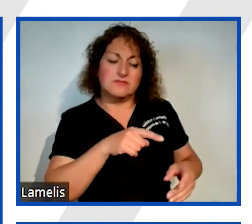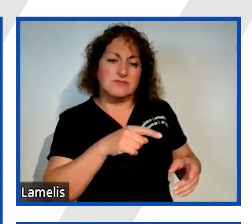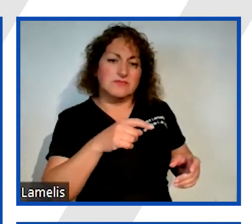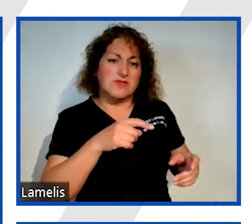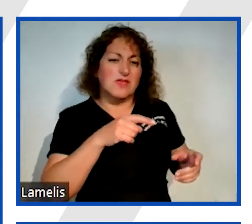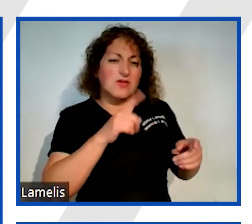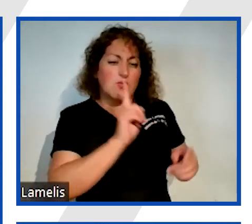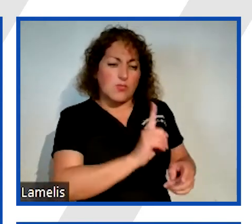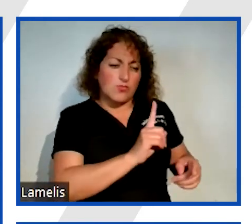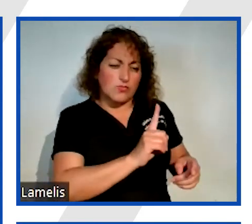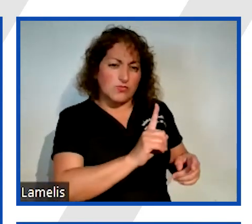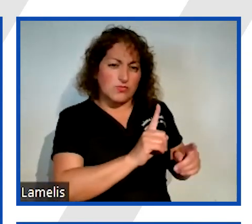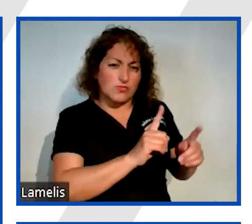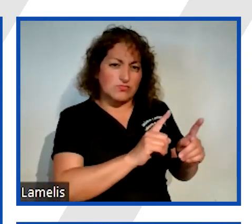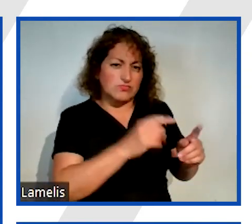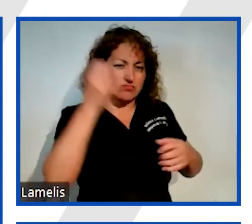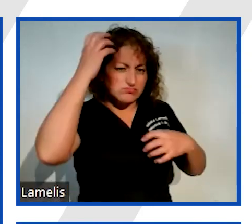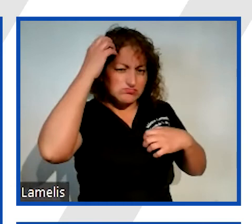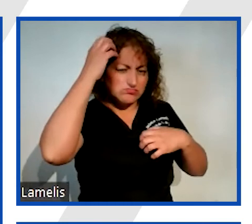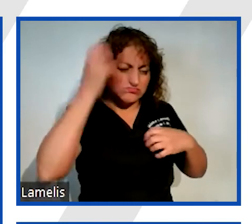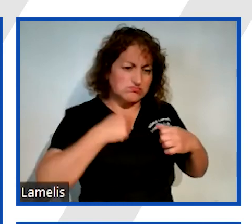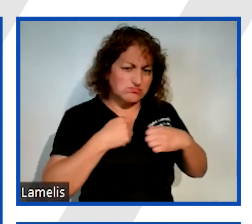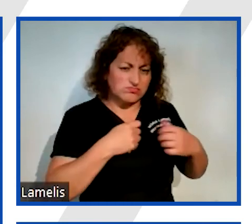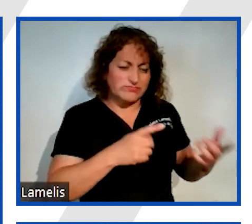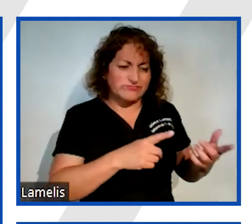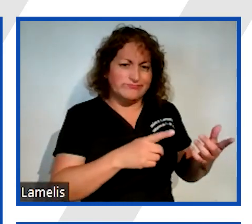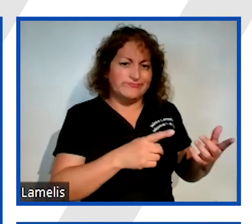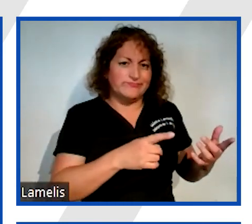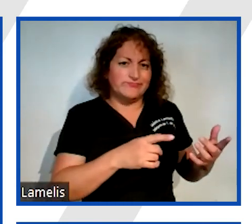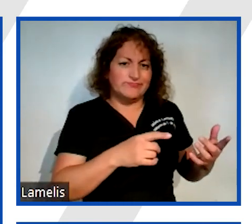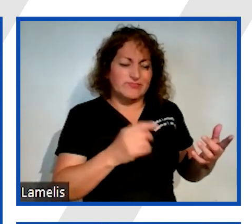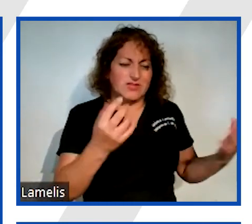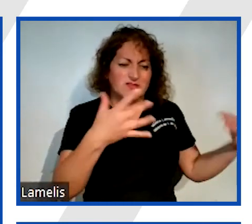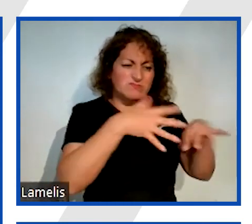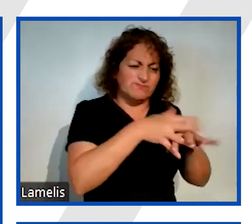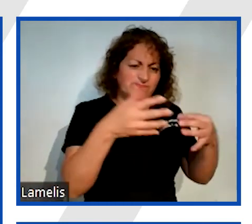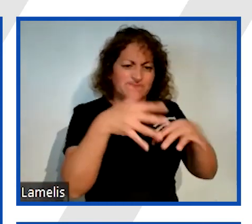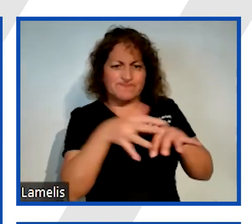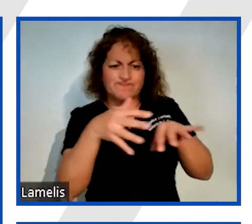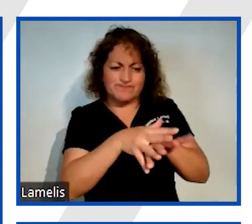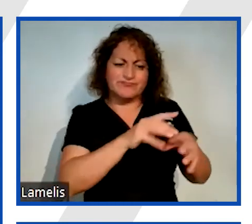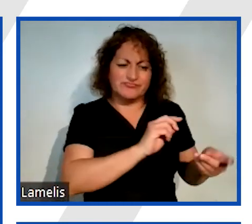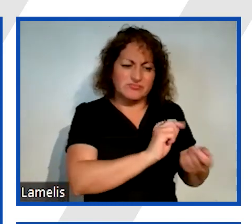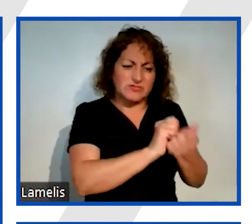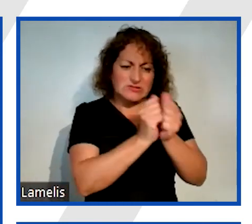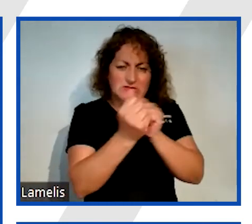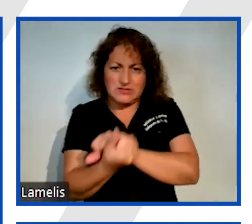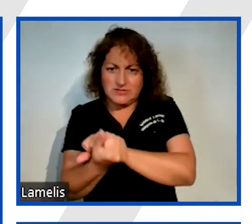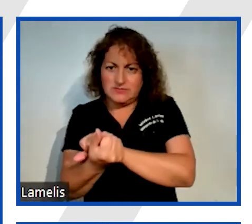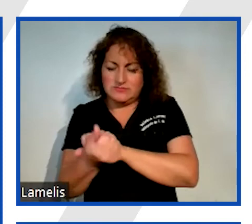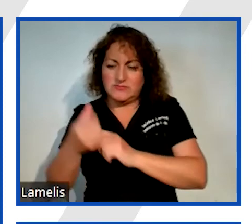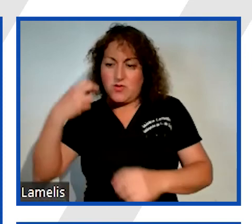cosa directa uno va se van mezclando unos con otros y pasamos los sapiens hasta que llegamos a que somos nosotros en varios